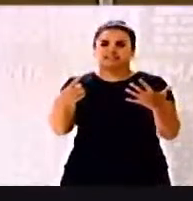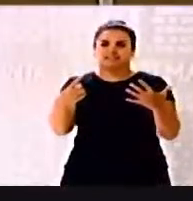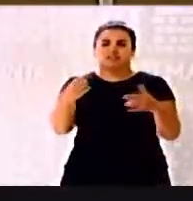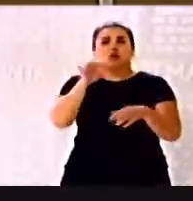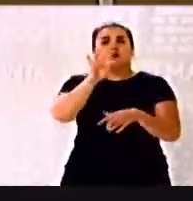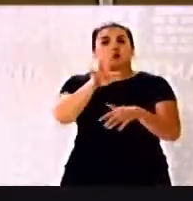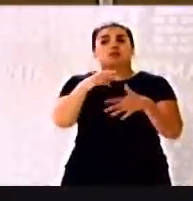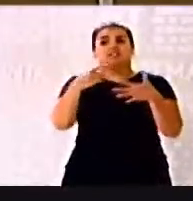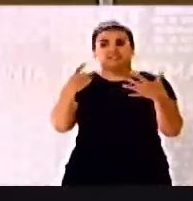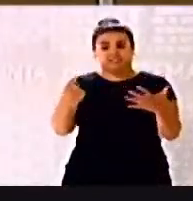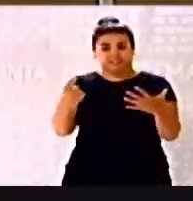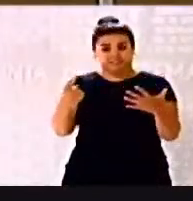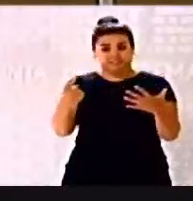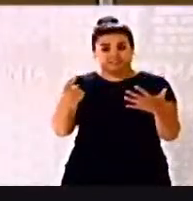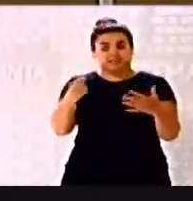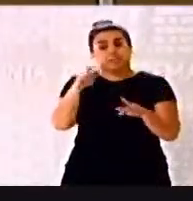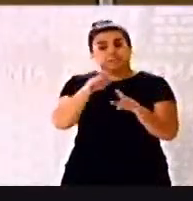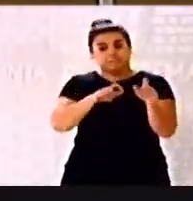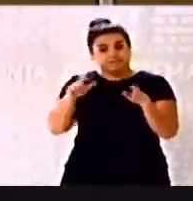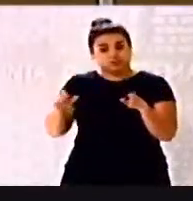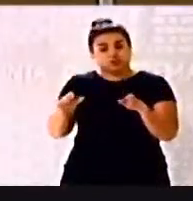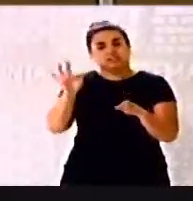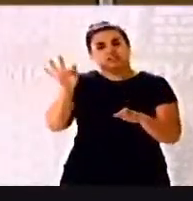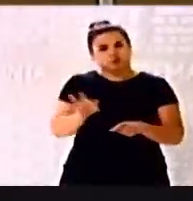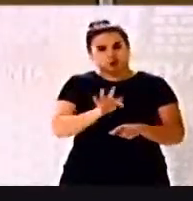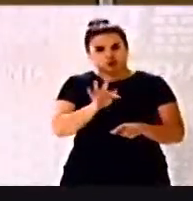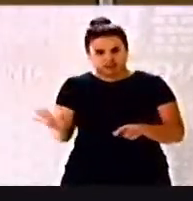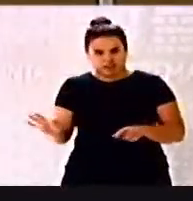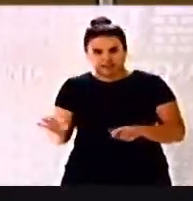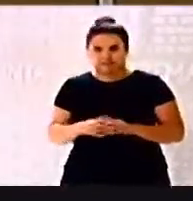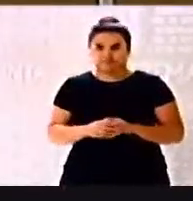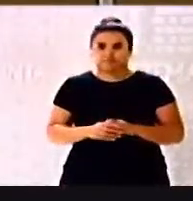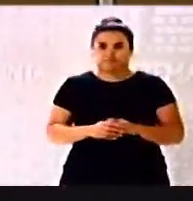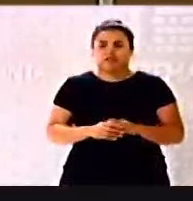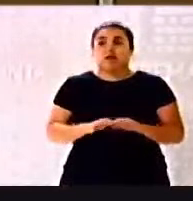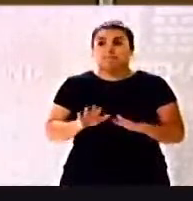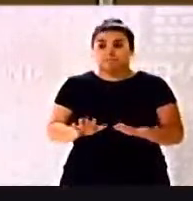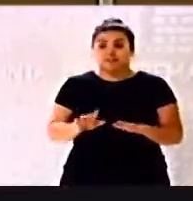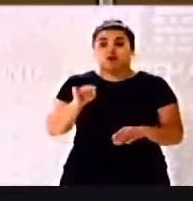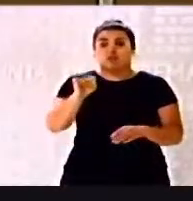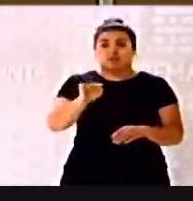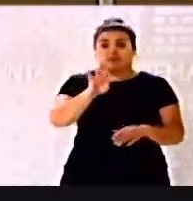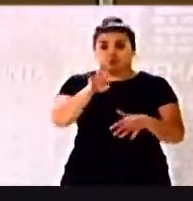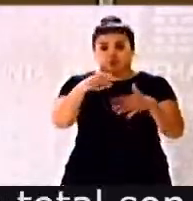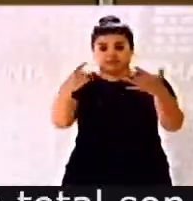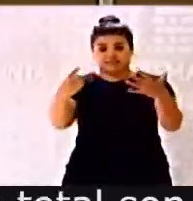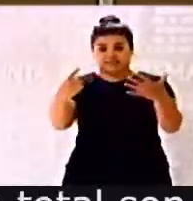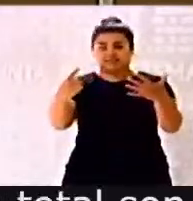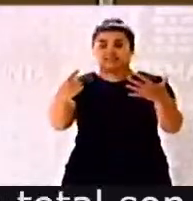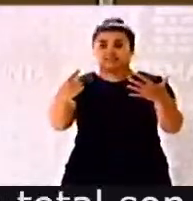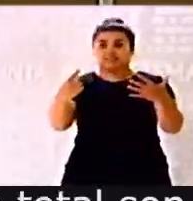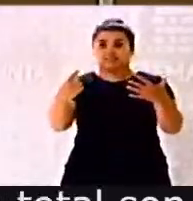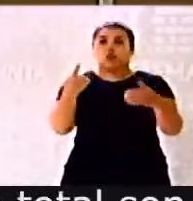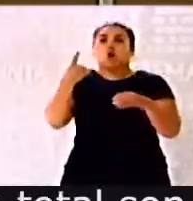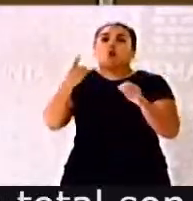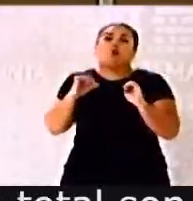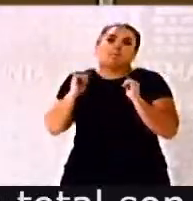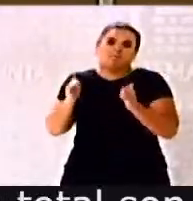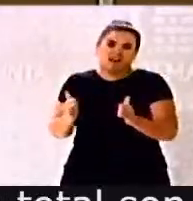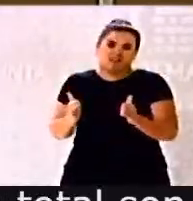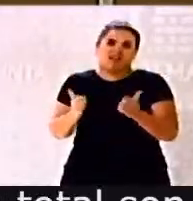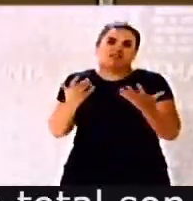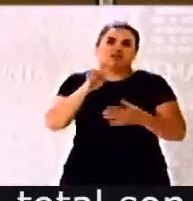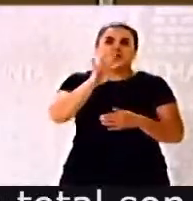caso índice en total son 46, de los cuales, de los 45 restantes, quitando el caso